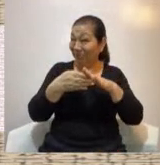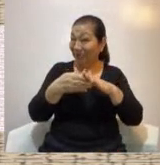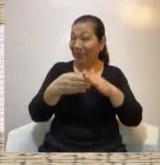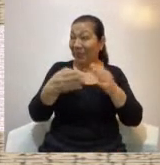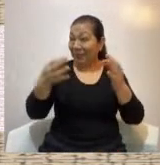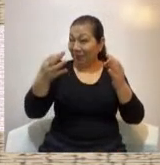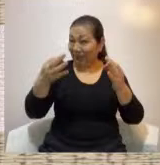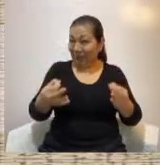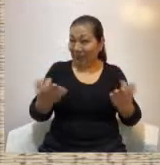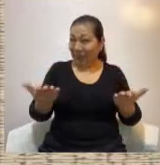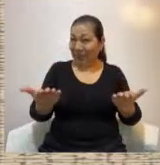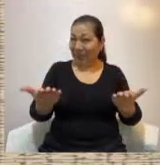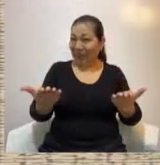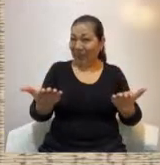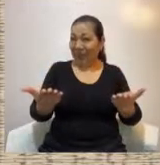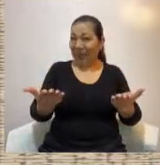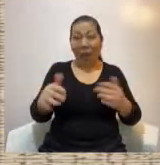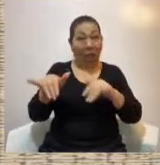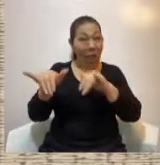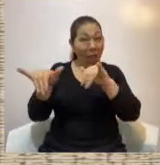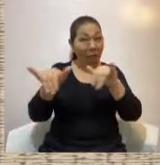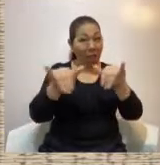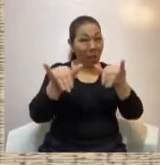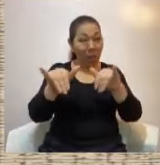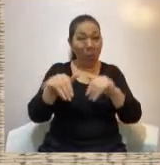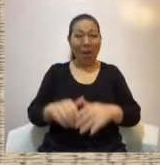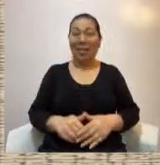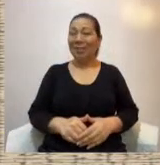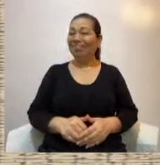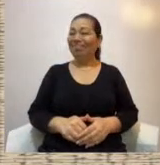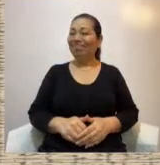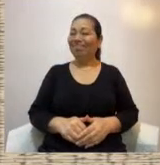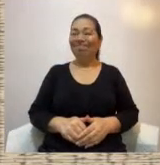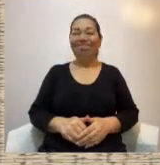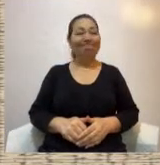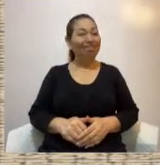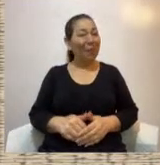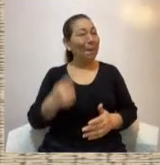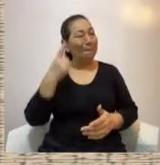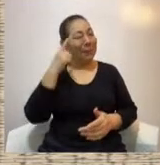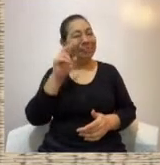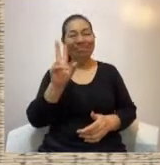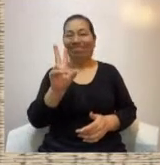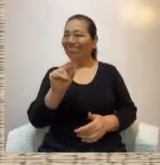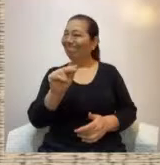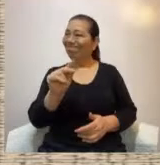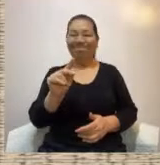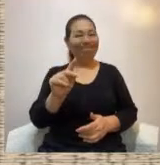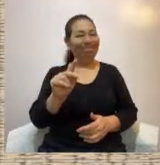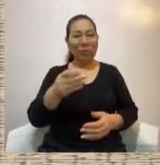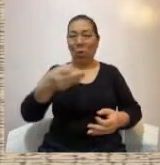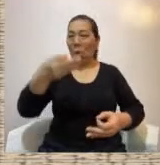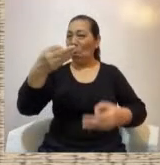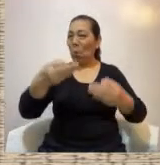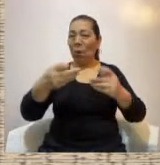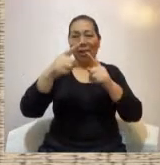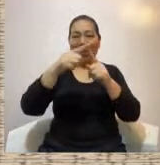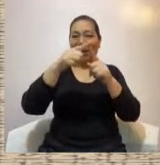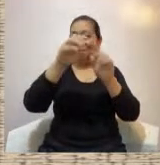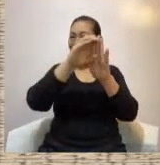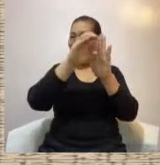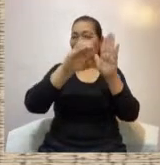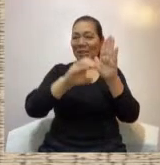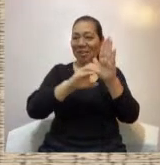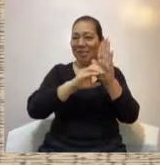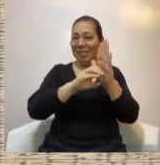ingreso realmente es en igualdad de condiciones. Parece que no. Una sentencia del